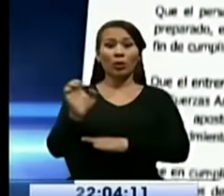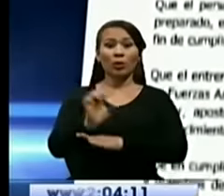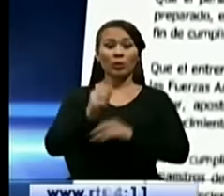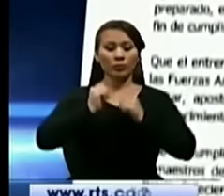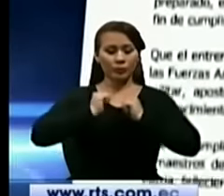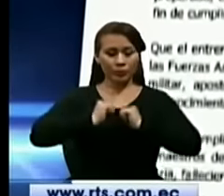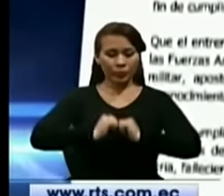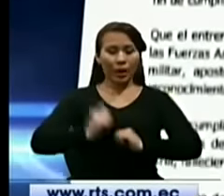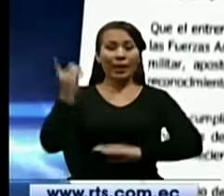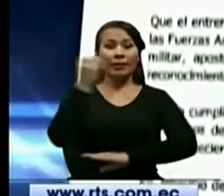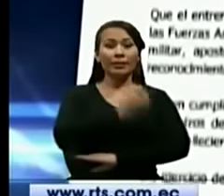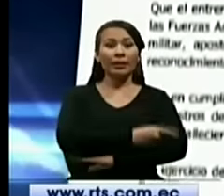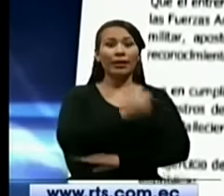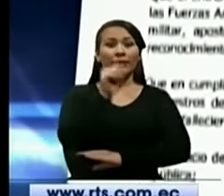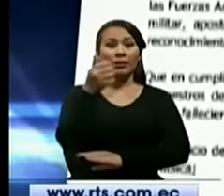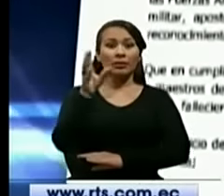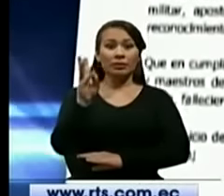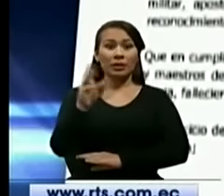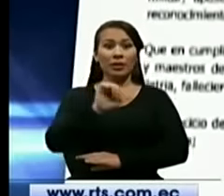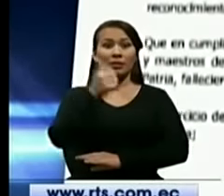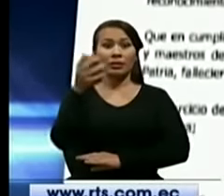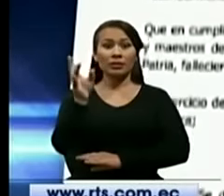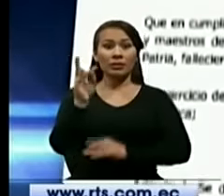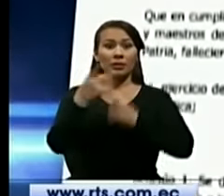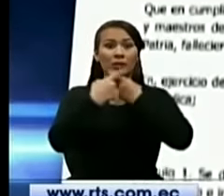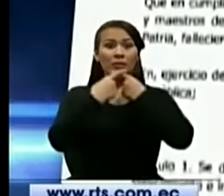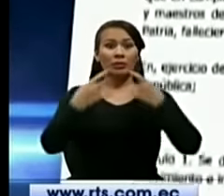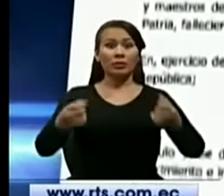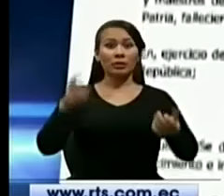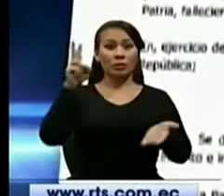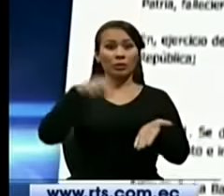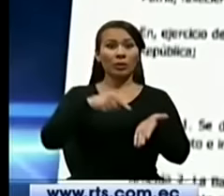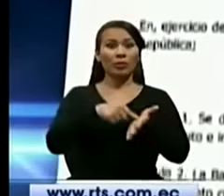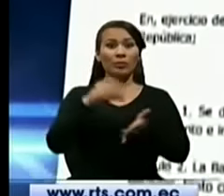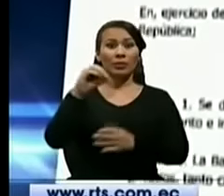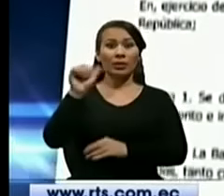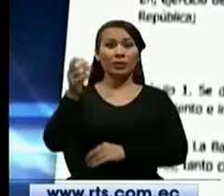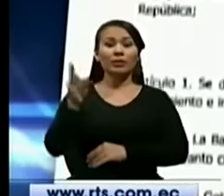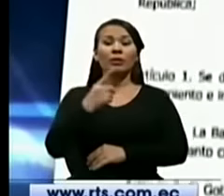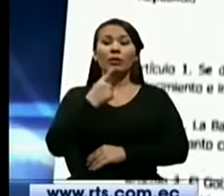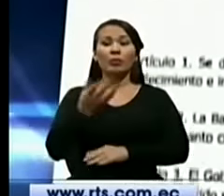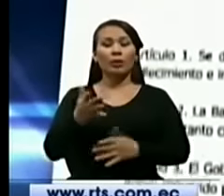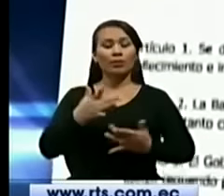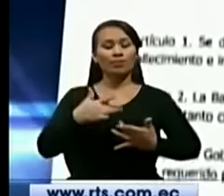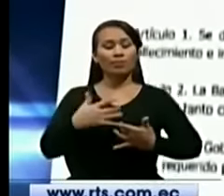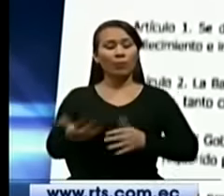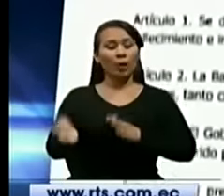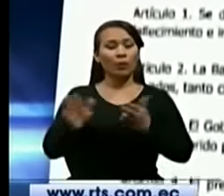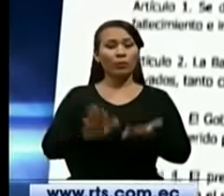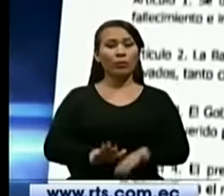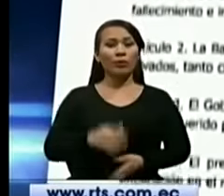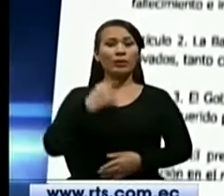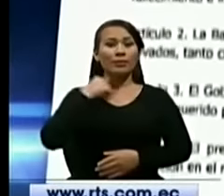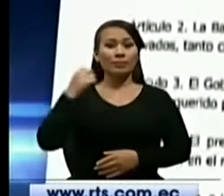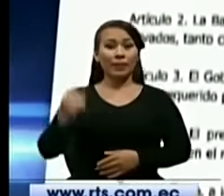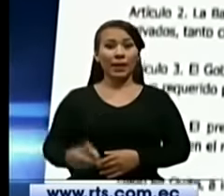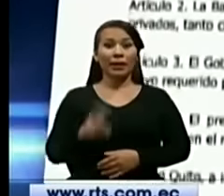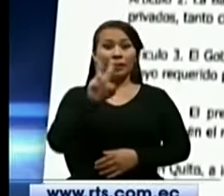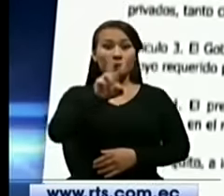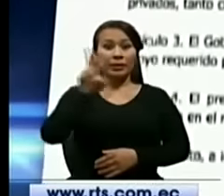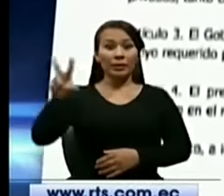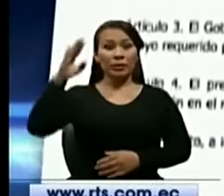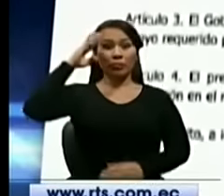días 16 y 17 de marzo de 2016 por el lamentable fallecimiento e irreparable pérdida de los